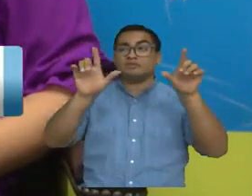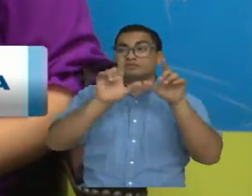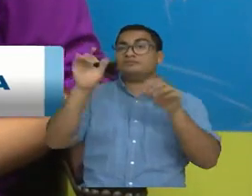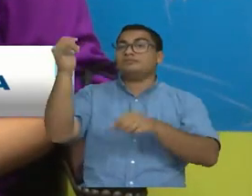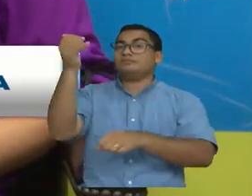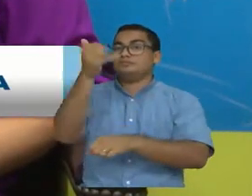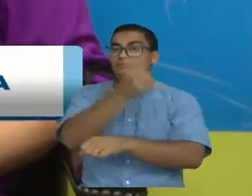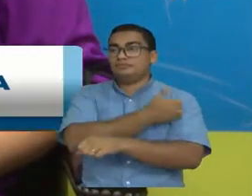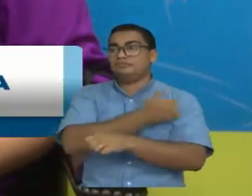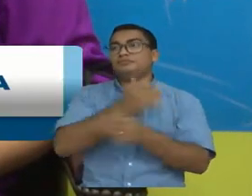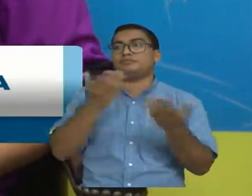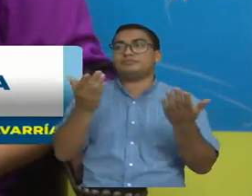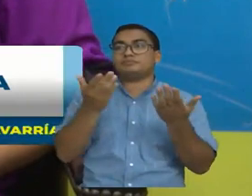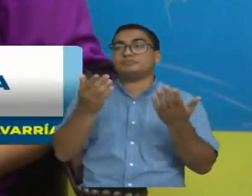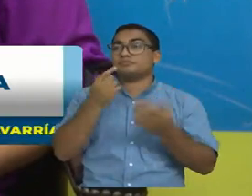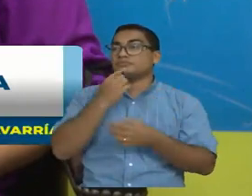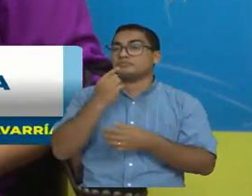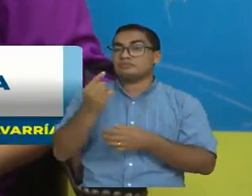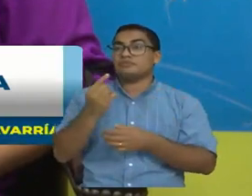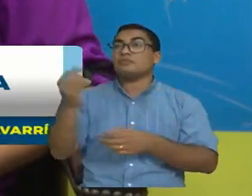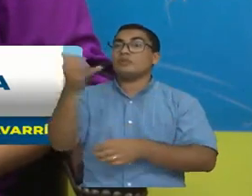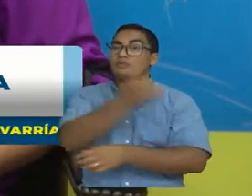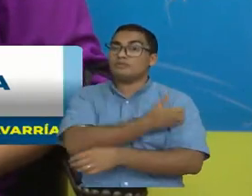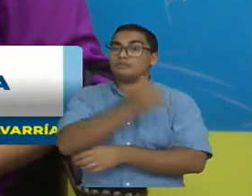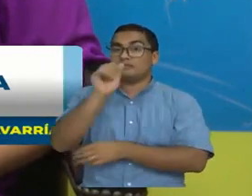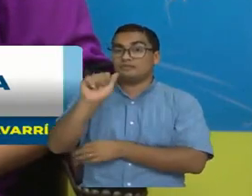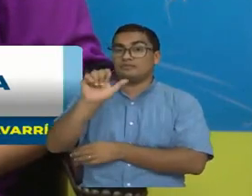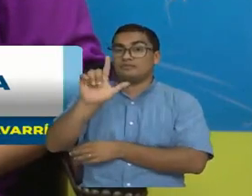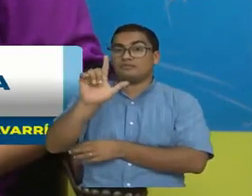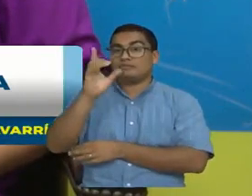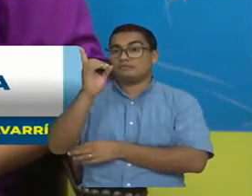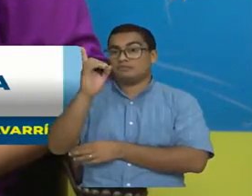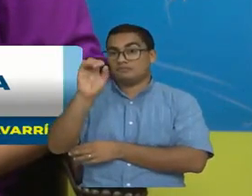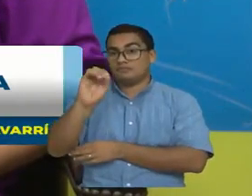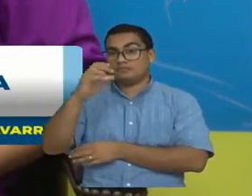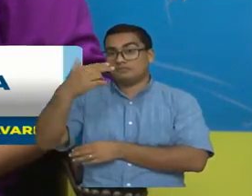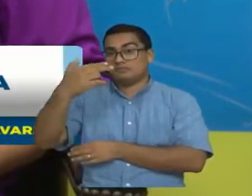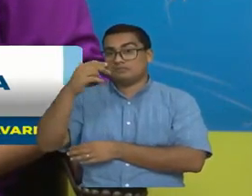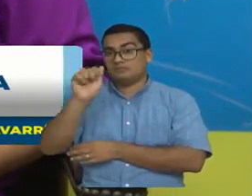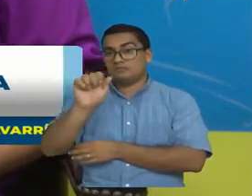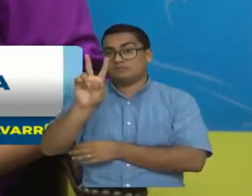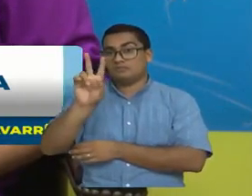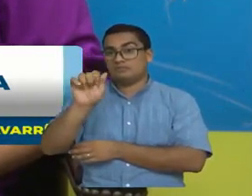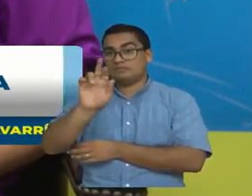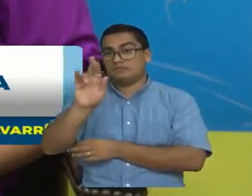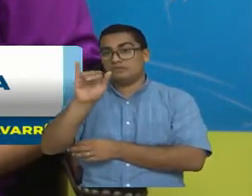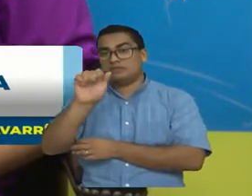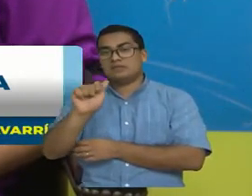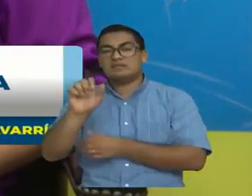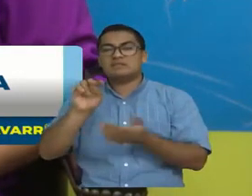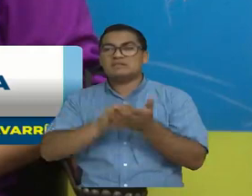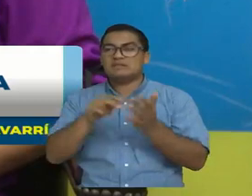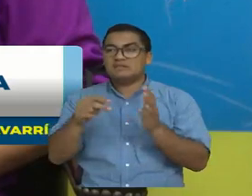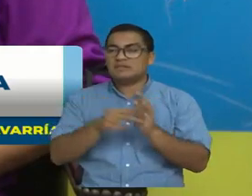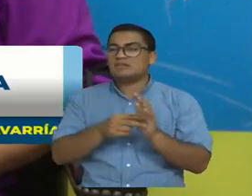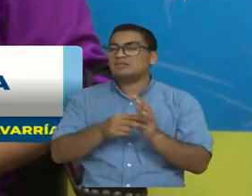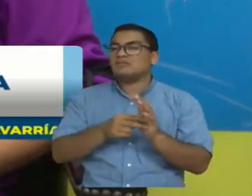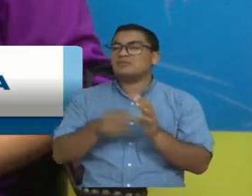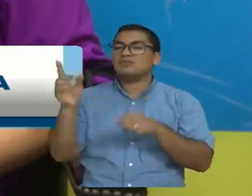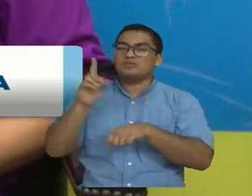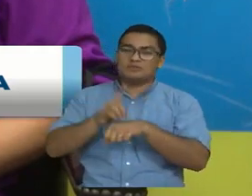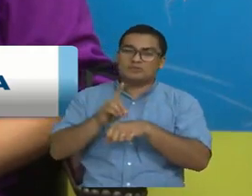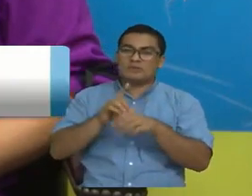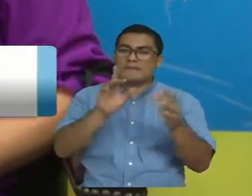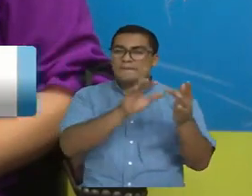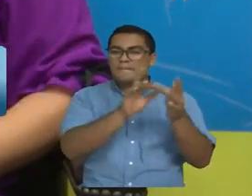pública, tenemos en el Hospital de Rehabilitación Aldo Chavarría el servicio de terapia de lenguaje o logopedia,